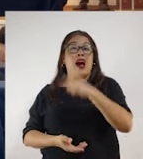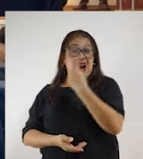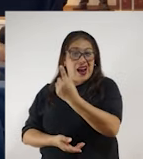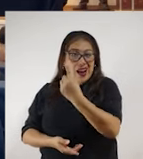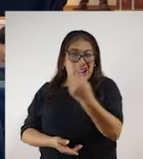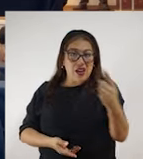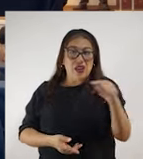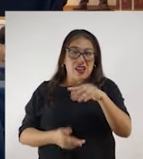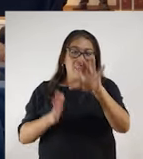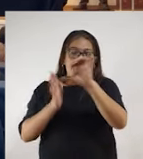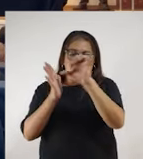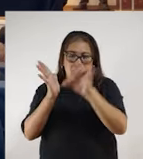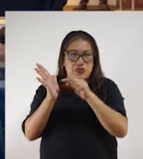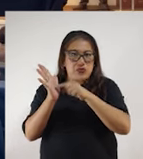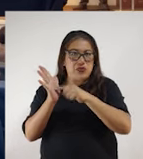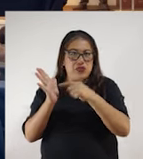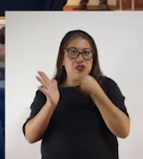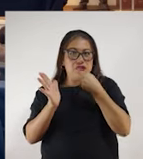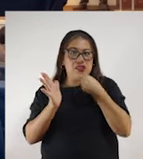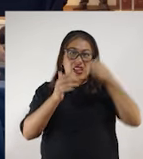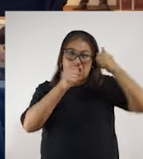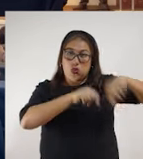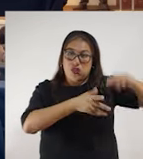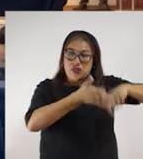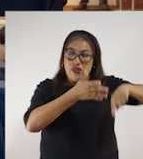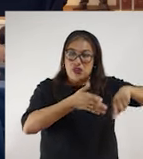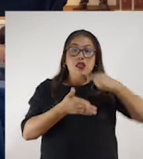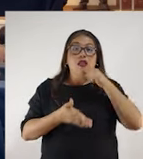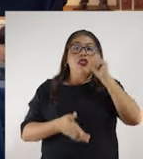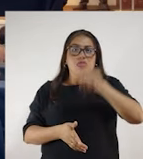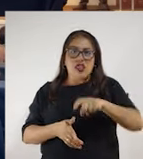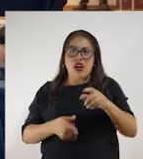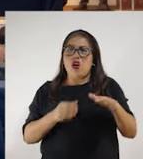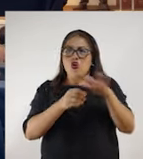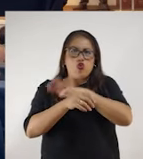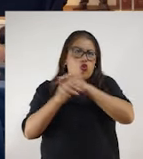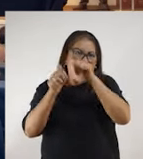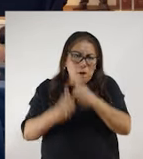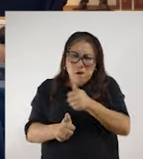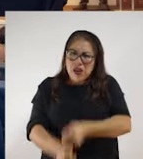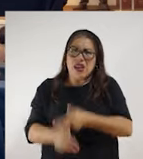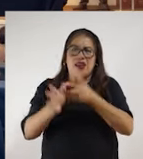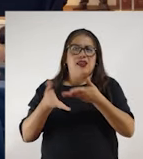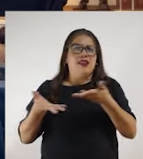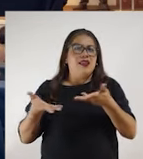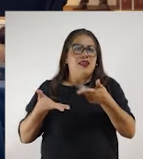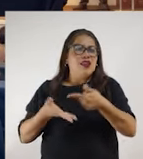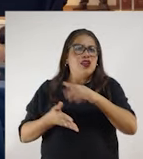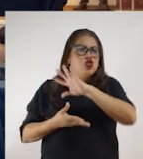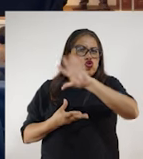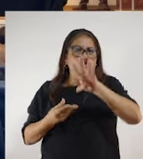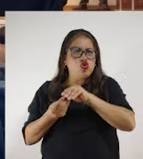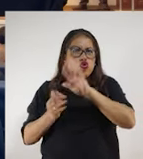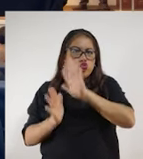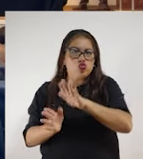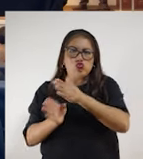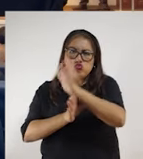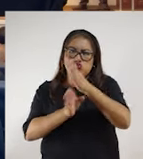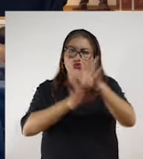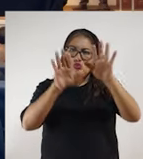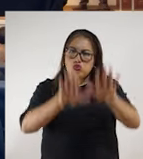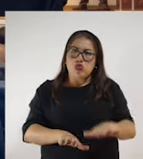de los artículos contemplados en la Convención se cumplan y se hagan cumplir en todo